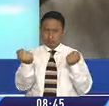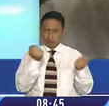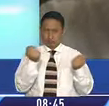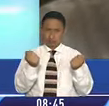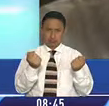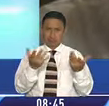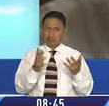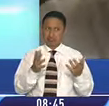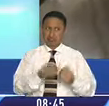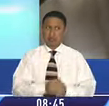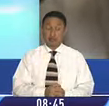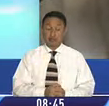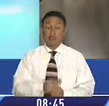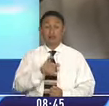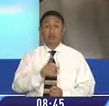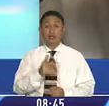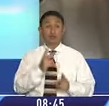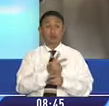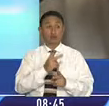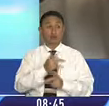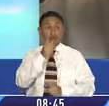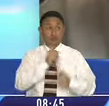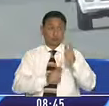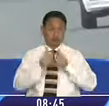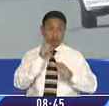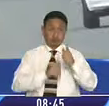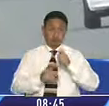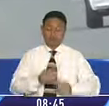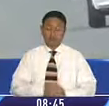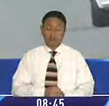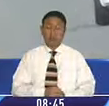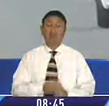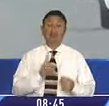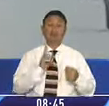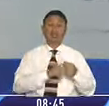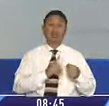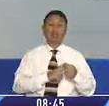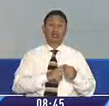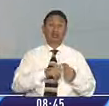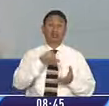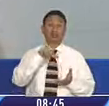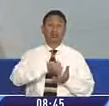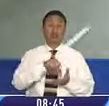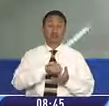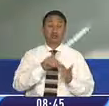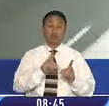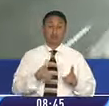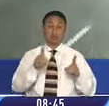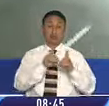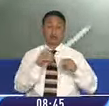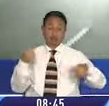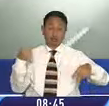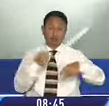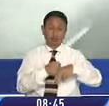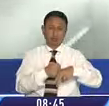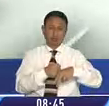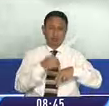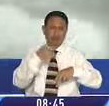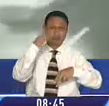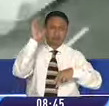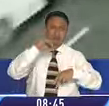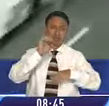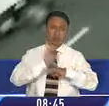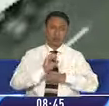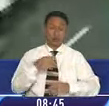de control de consumo de de licor quito es una de las ciudades con la tasa de atropellamiento más